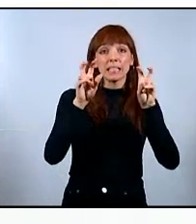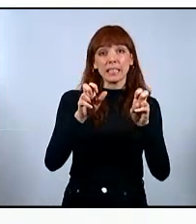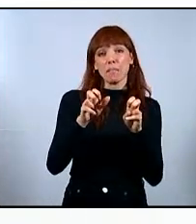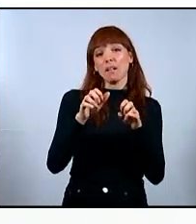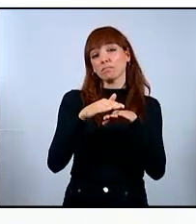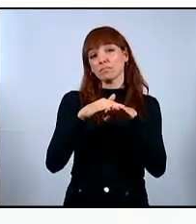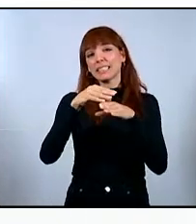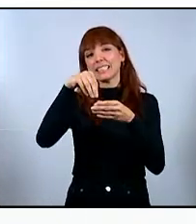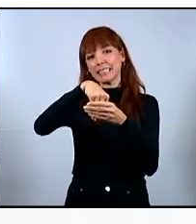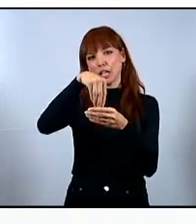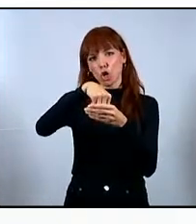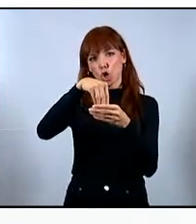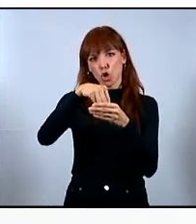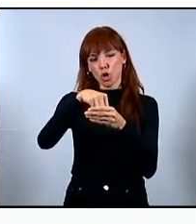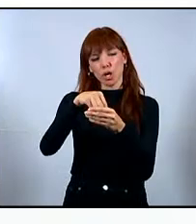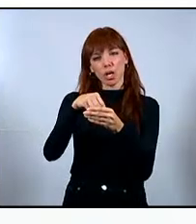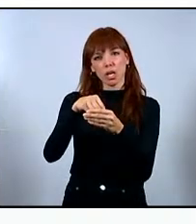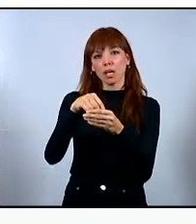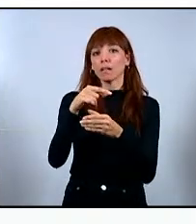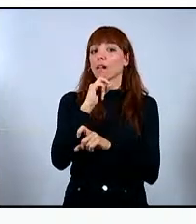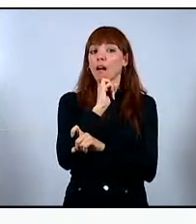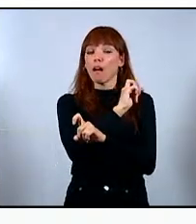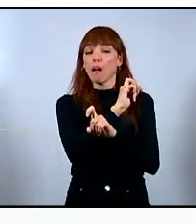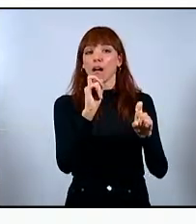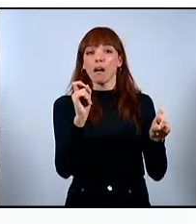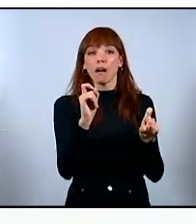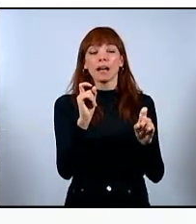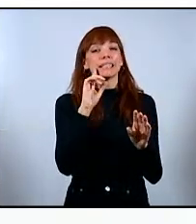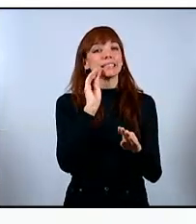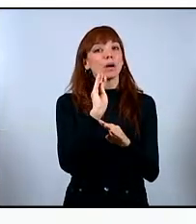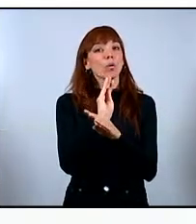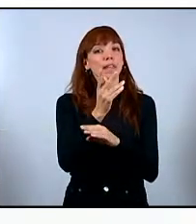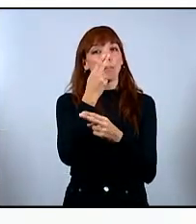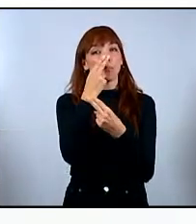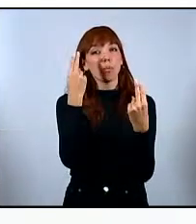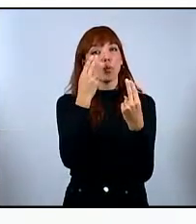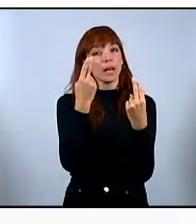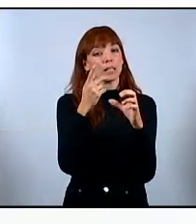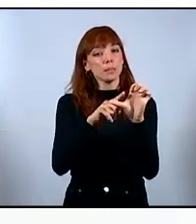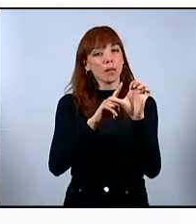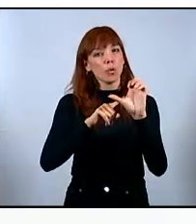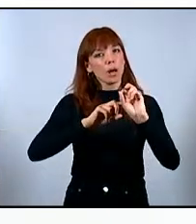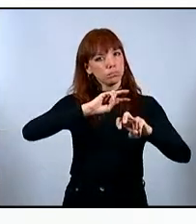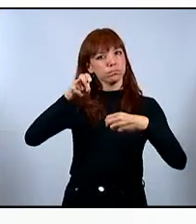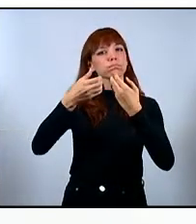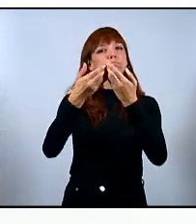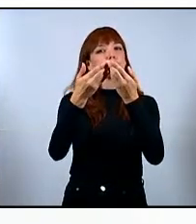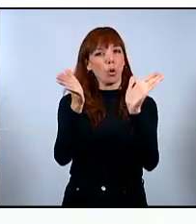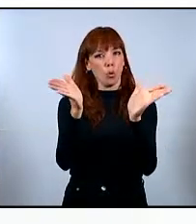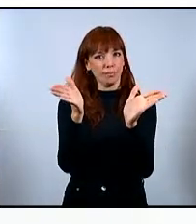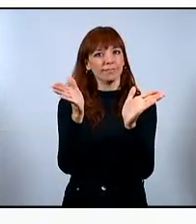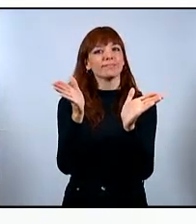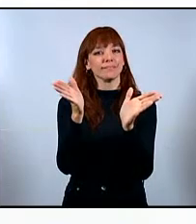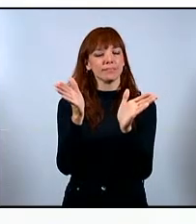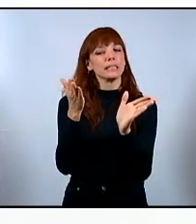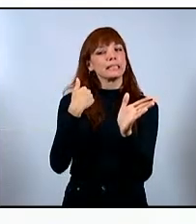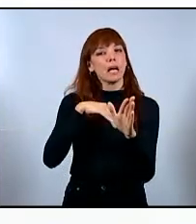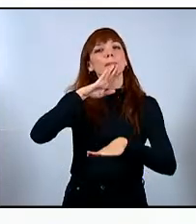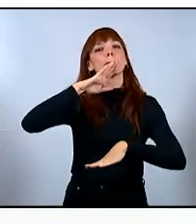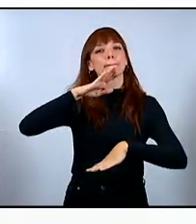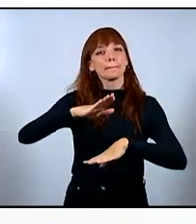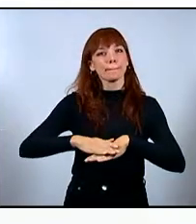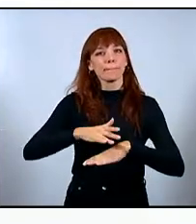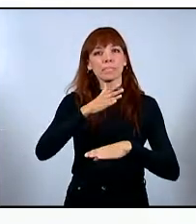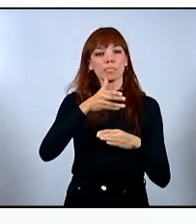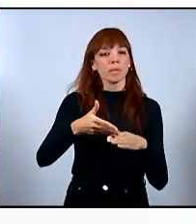la reapertura de la Academia de Seguridad Pública de Extremadura, un compromiso que hemos materializado después de conocer